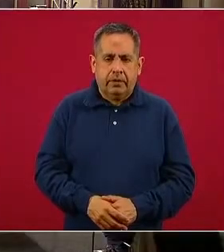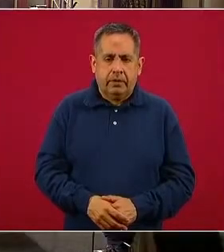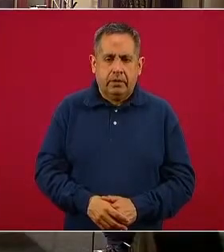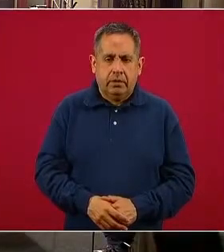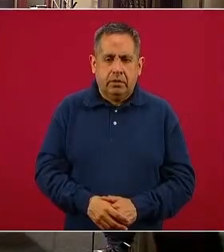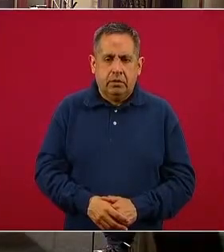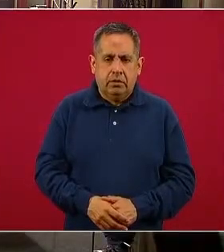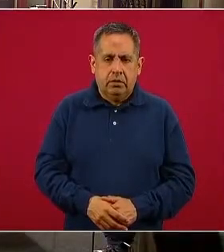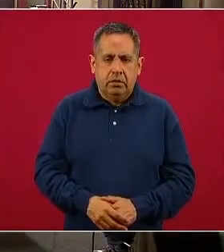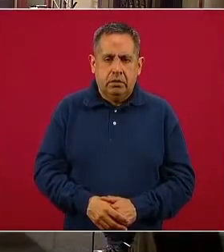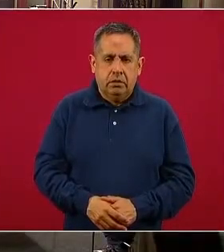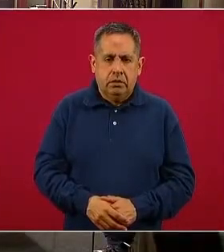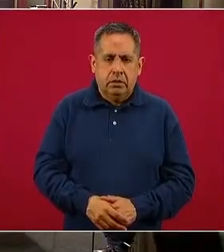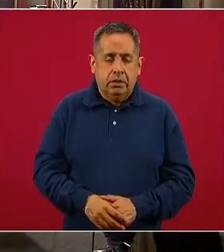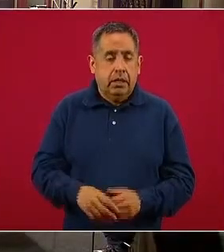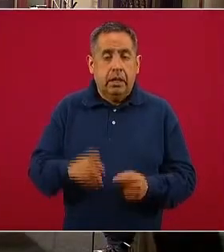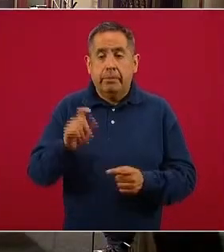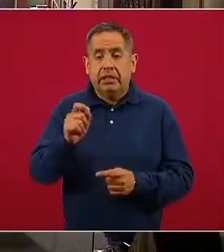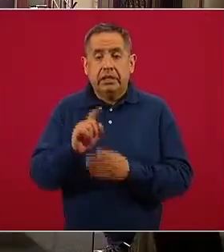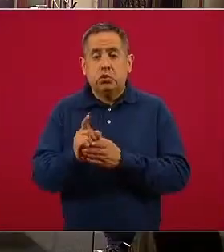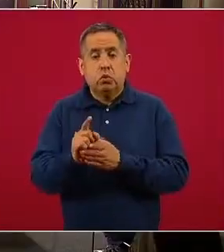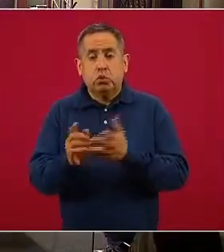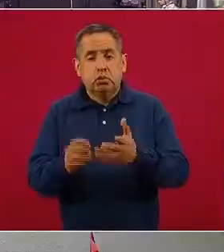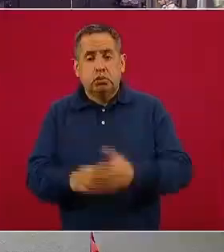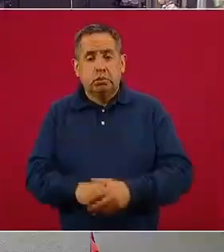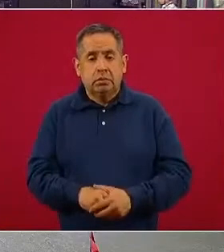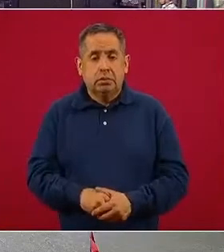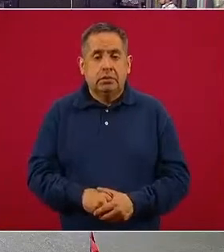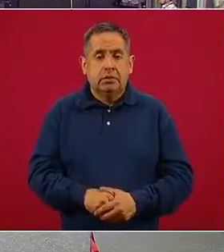Nos quedarían unos 20 segundos para una última pregunta.